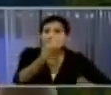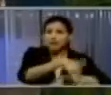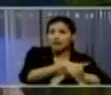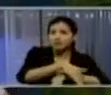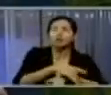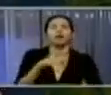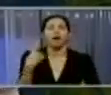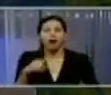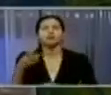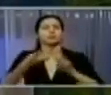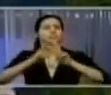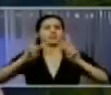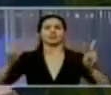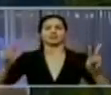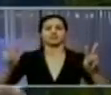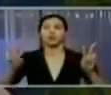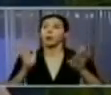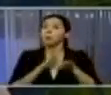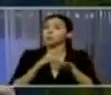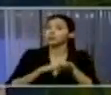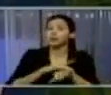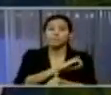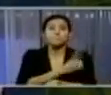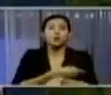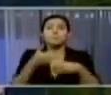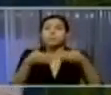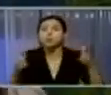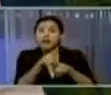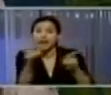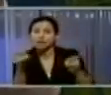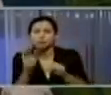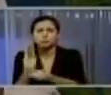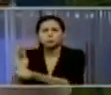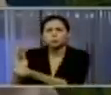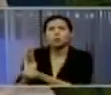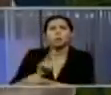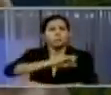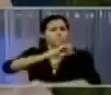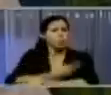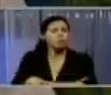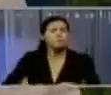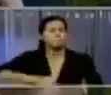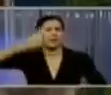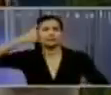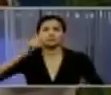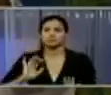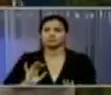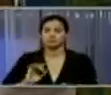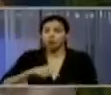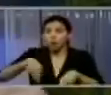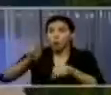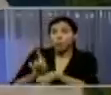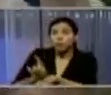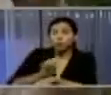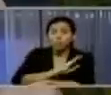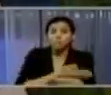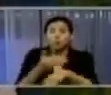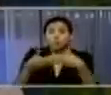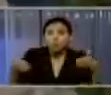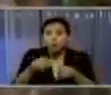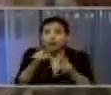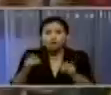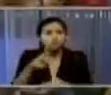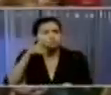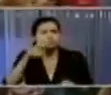hay paz, porque el poder popular es el que lo puede todo, y solo el poder popular puede garantizar la paz de las